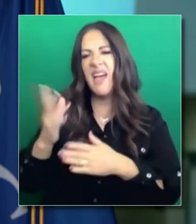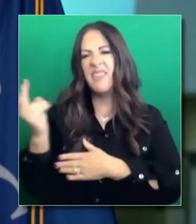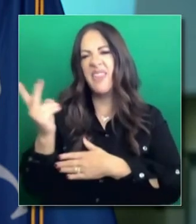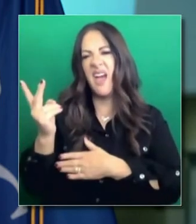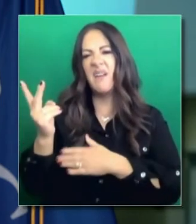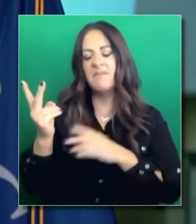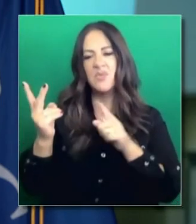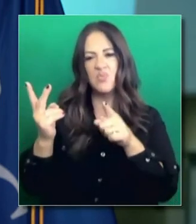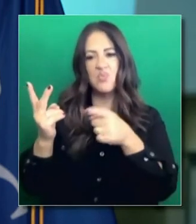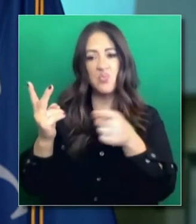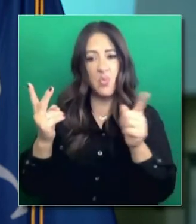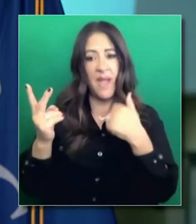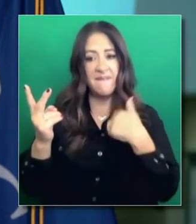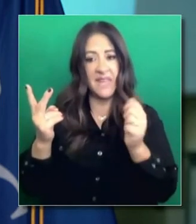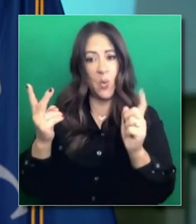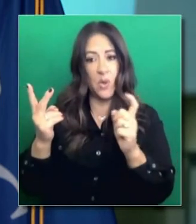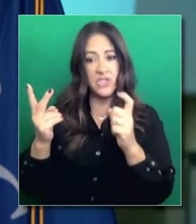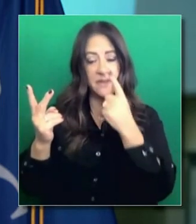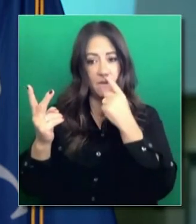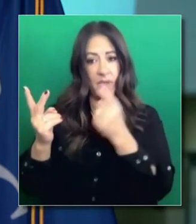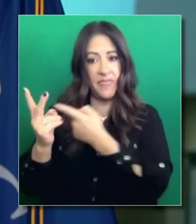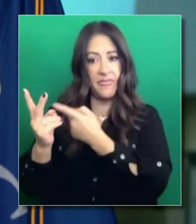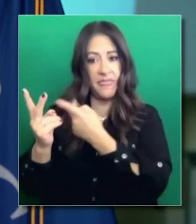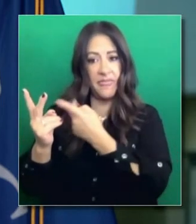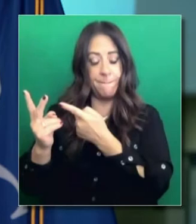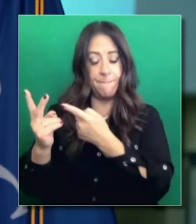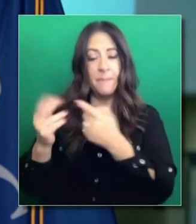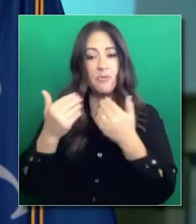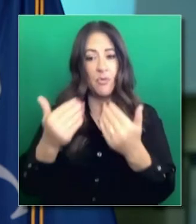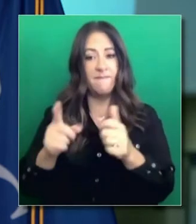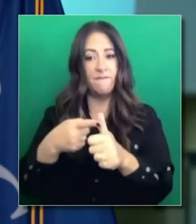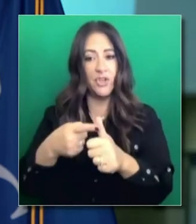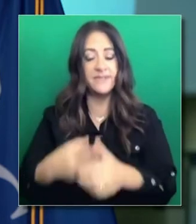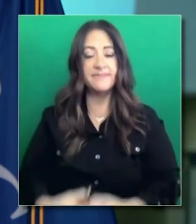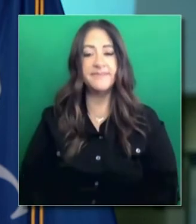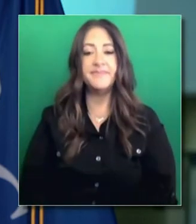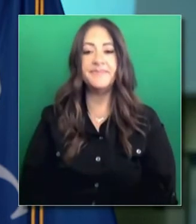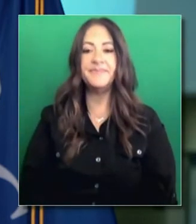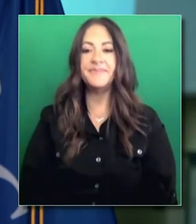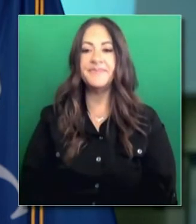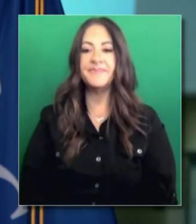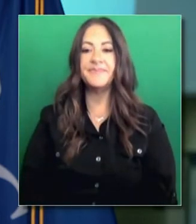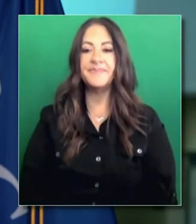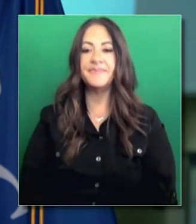escuelas primero para que se puedan marchar ellos y luego puedo contestar las demás preguntas que puedan tener.